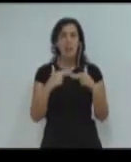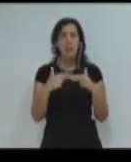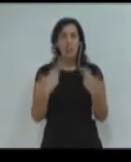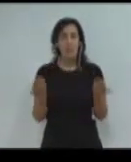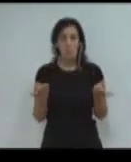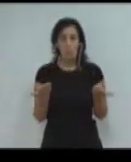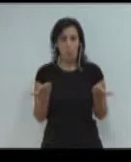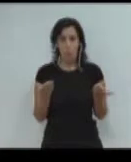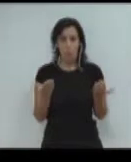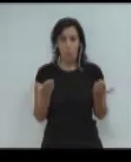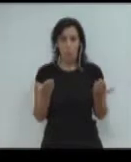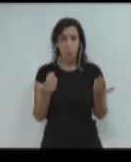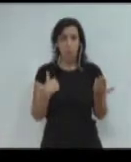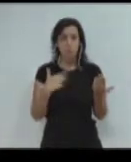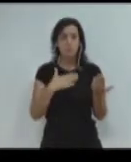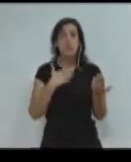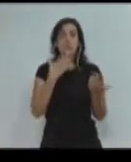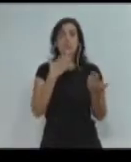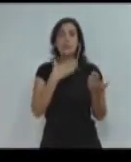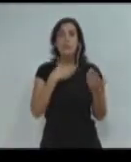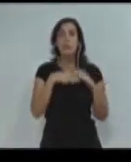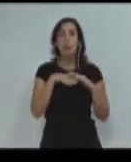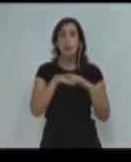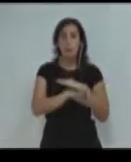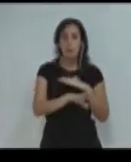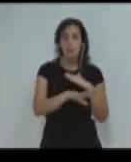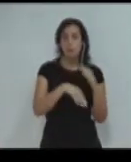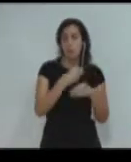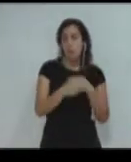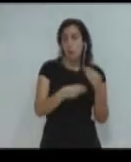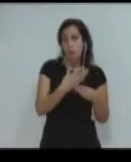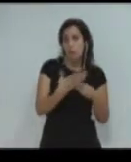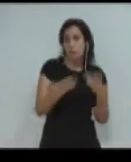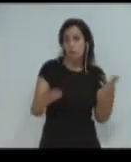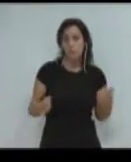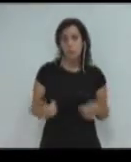No, lo que Vamos a- quieres es ver la Si información. lo quieres guardar ya lo vas a poder hacer después. Así es.